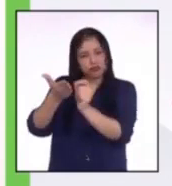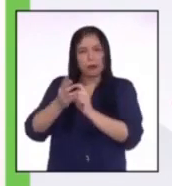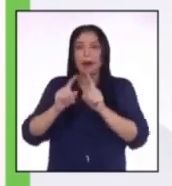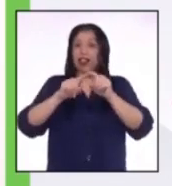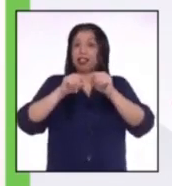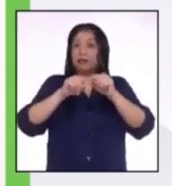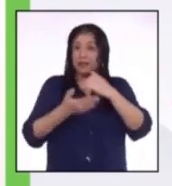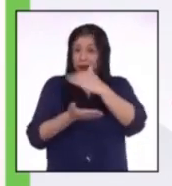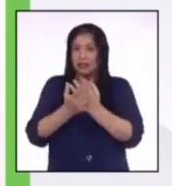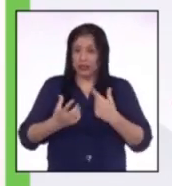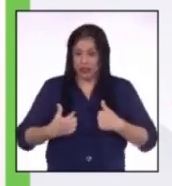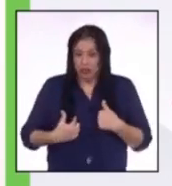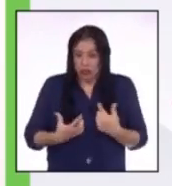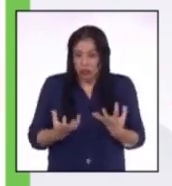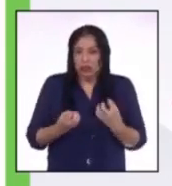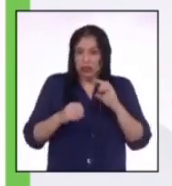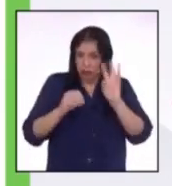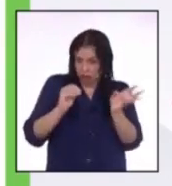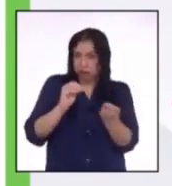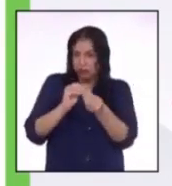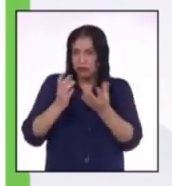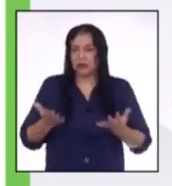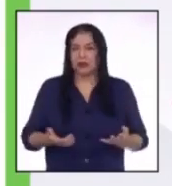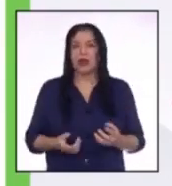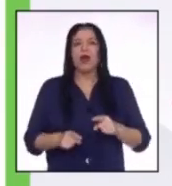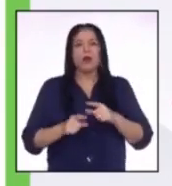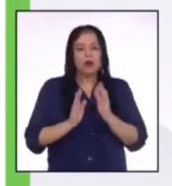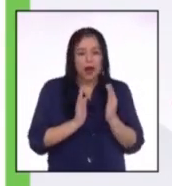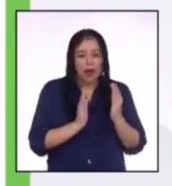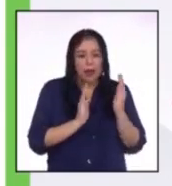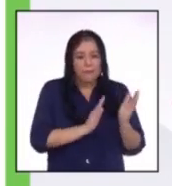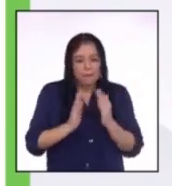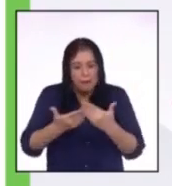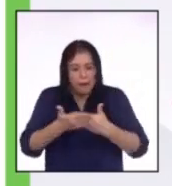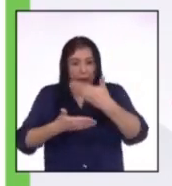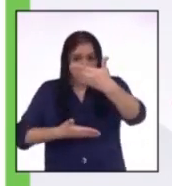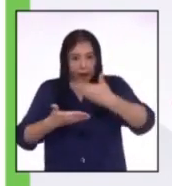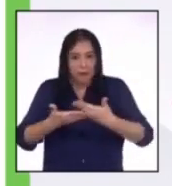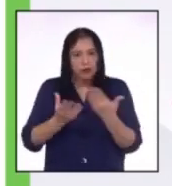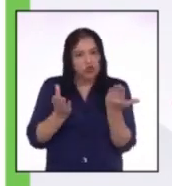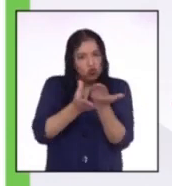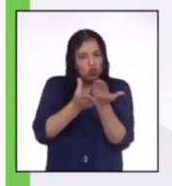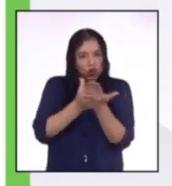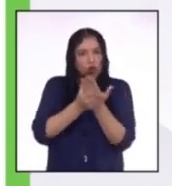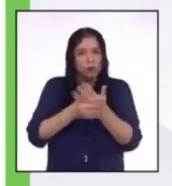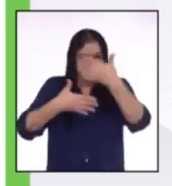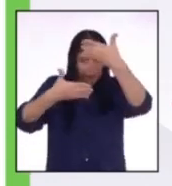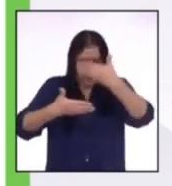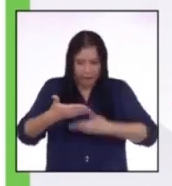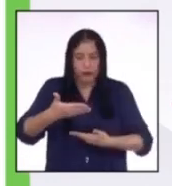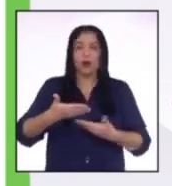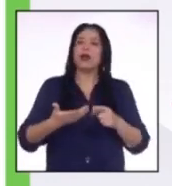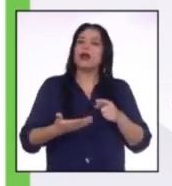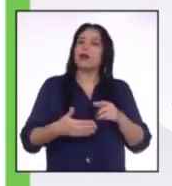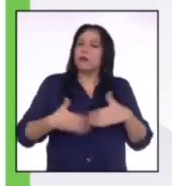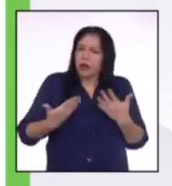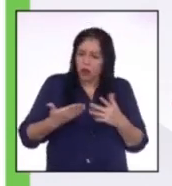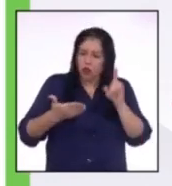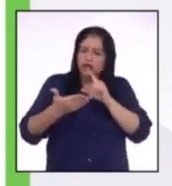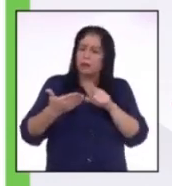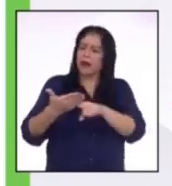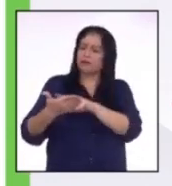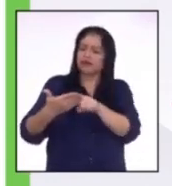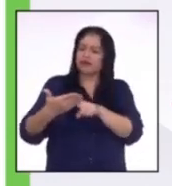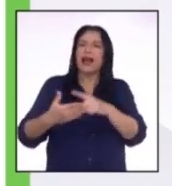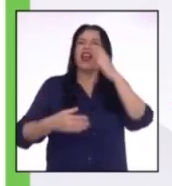las partes que queremos incluir una planificación es un documento general que nos sirve para tomar decisiones